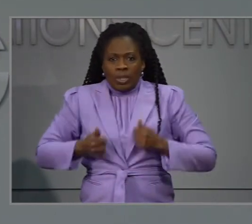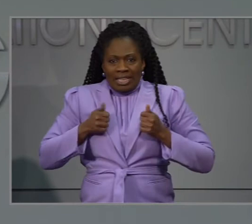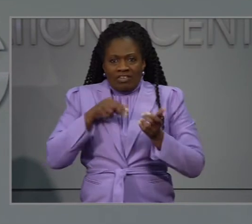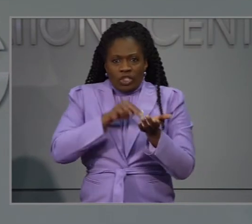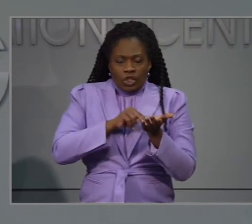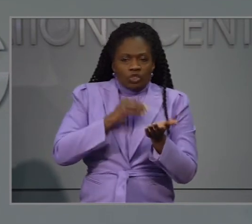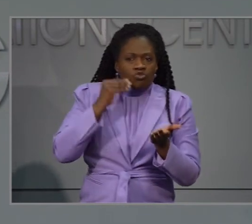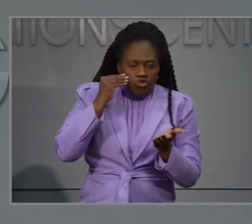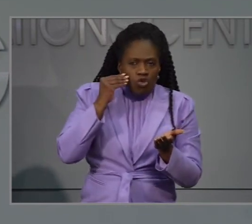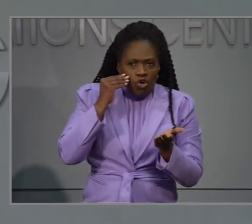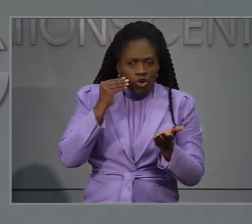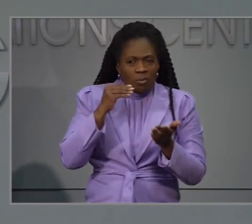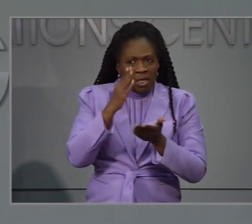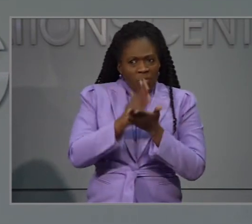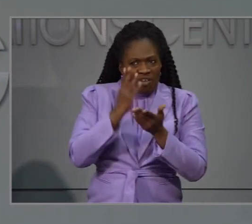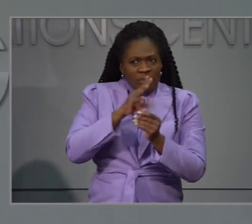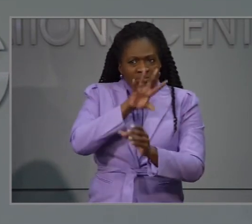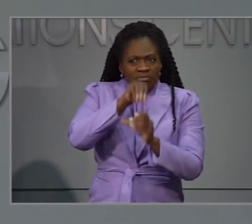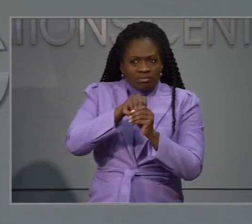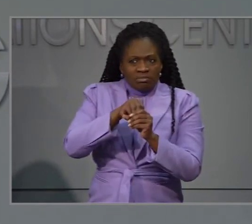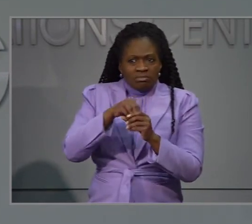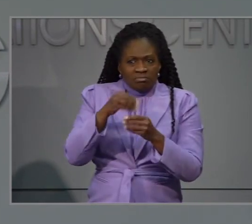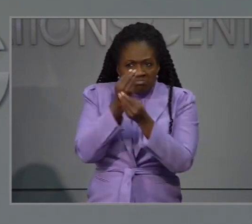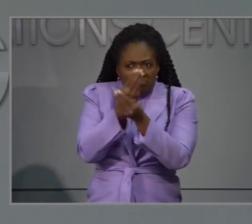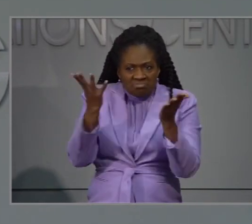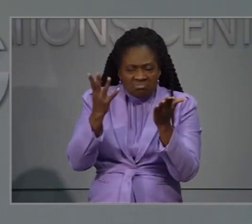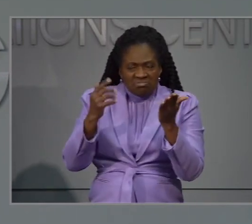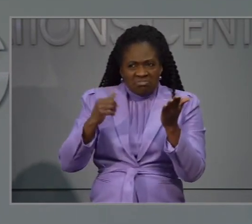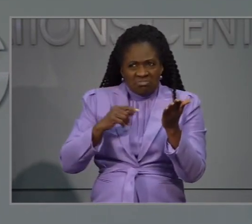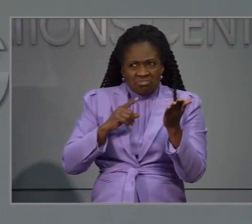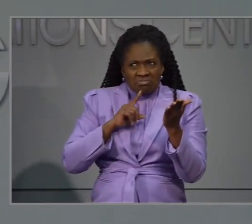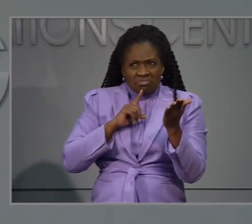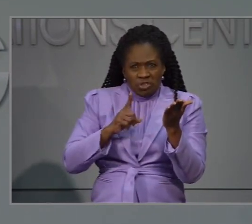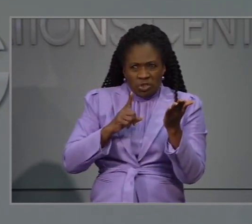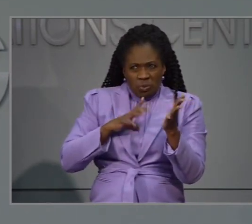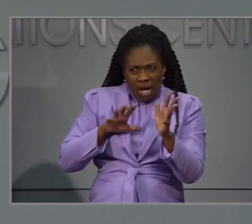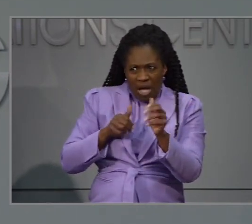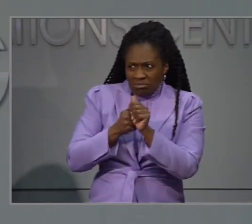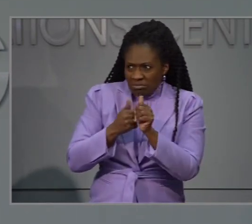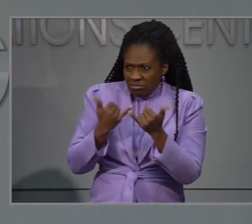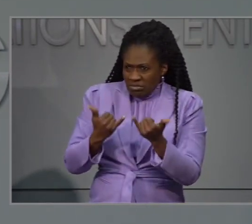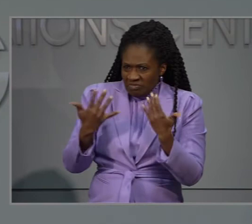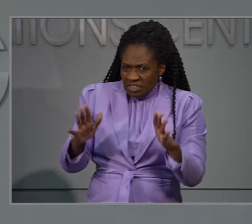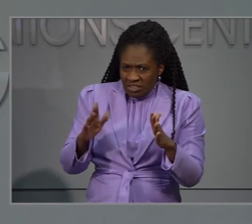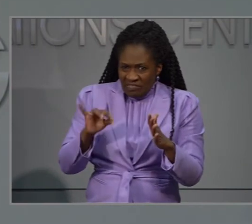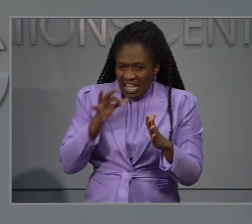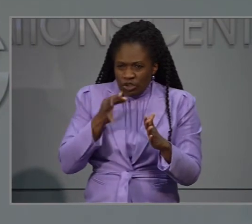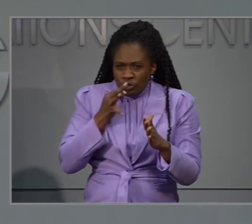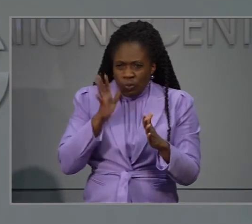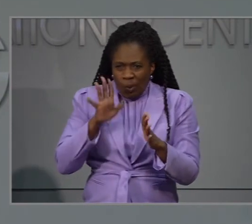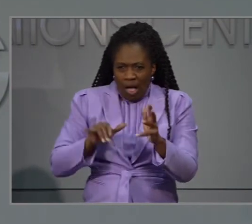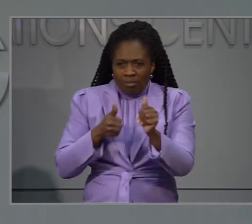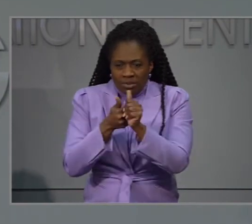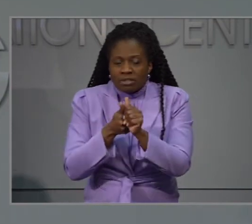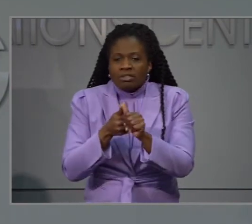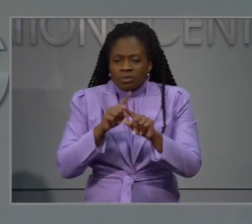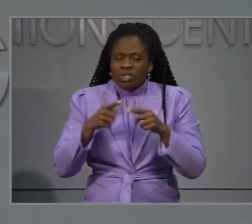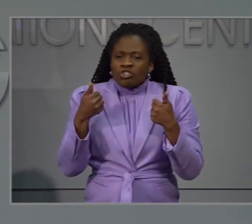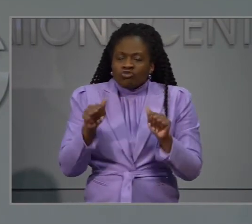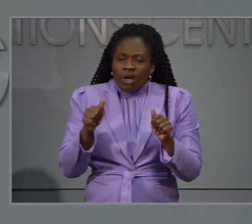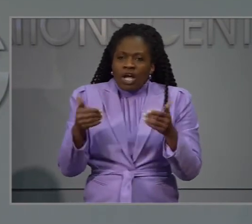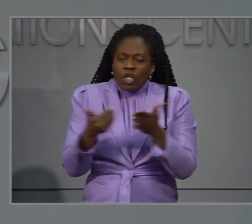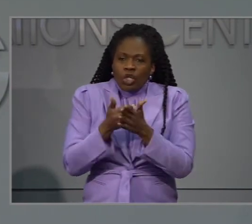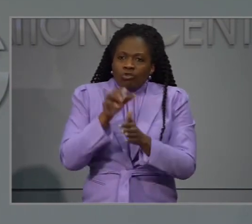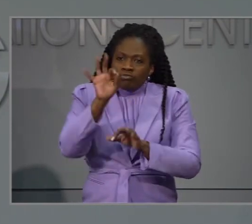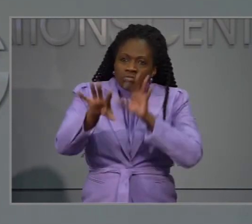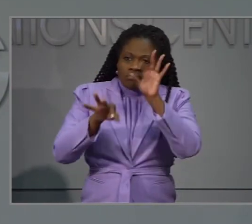de personas que vivían en asilos eso es parte de información que podemos dar a conocer creo que el día de hoy lo actualizamos y si